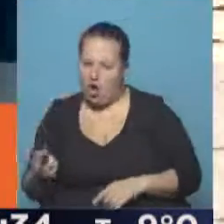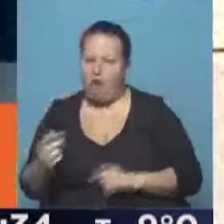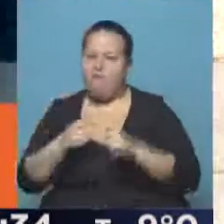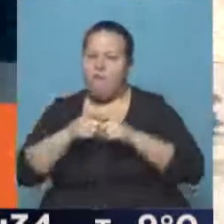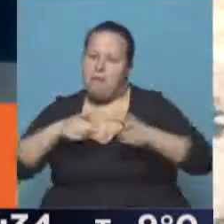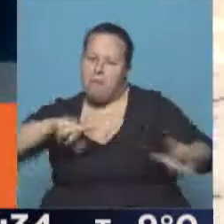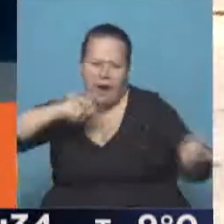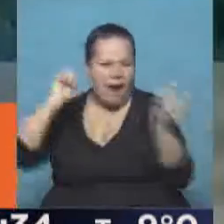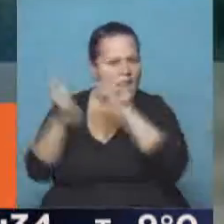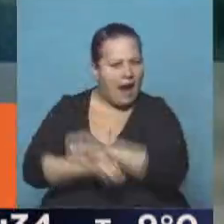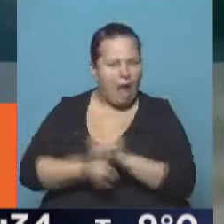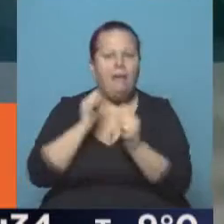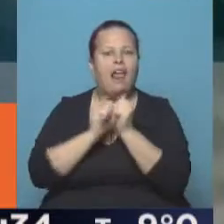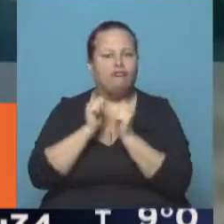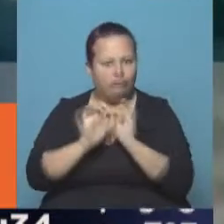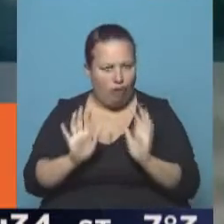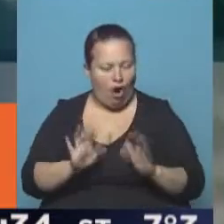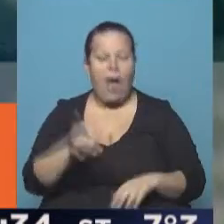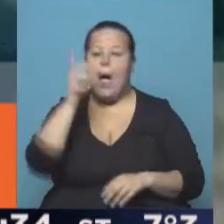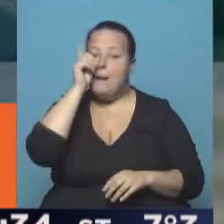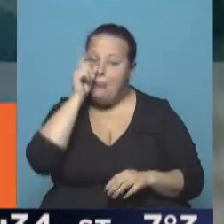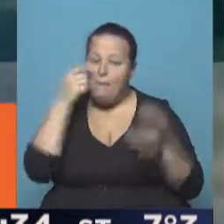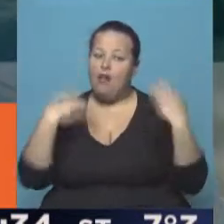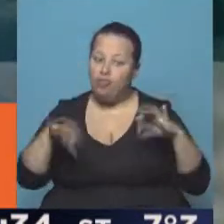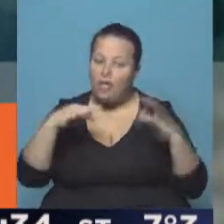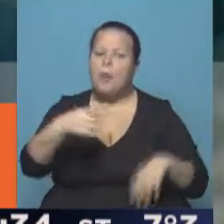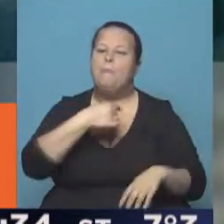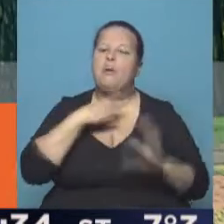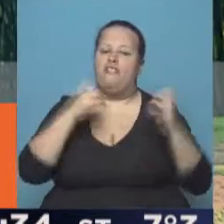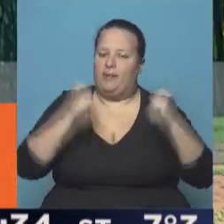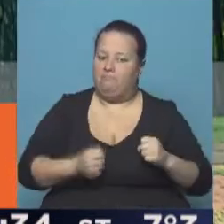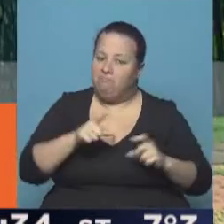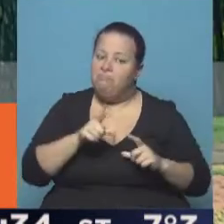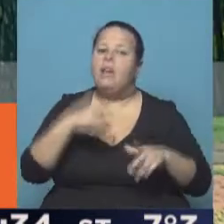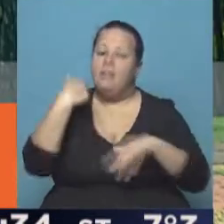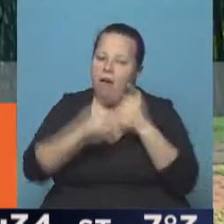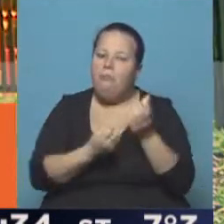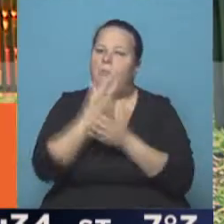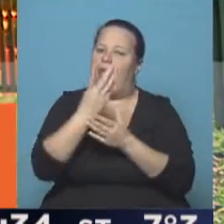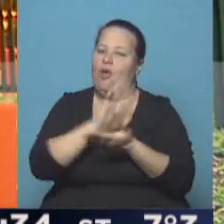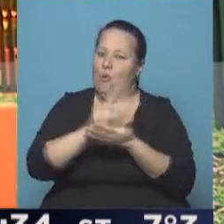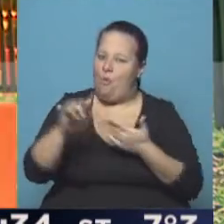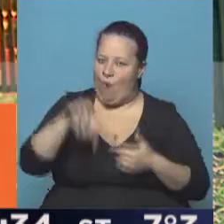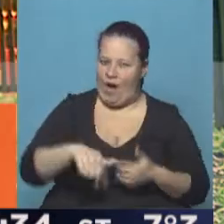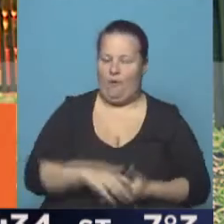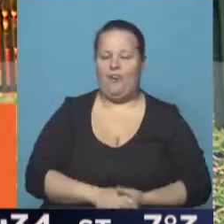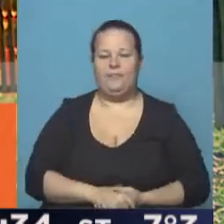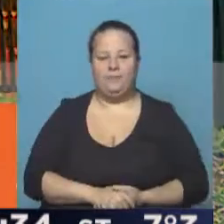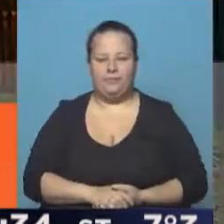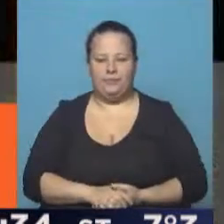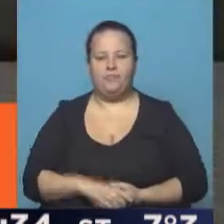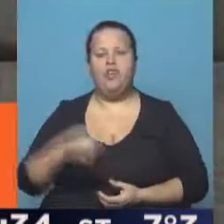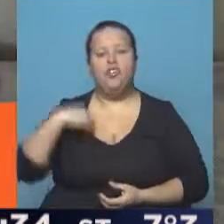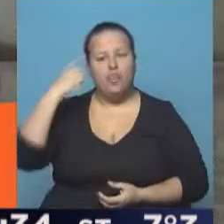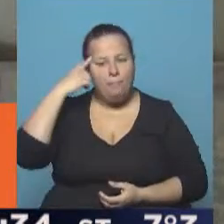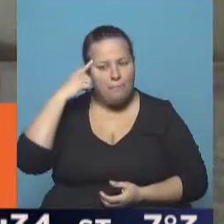dar un giro biológico e histórico. Los padres solteros por elección comienzan a tener un lugar en la sociedad. Yo